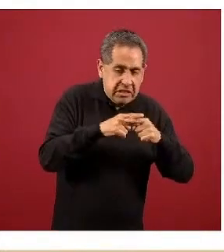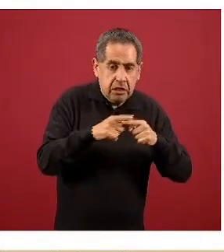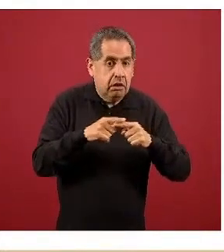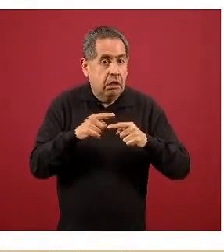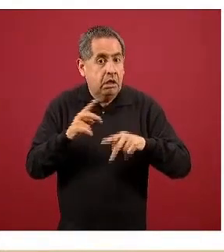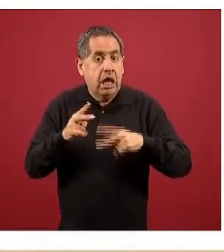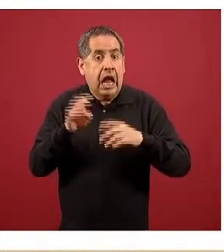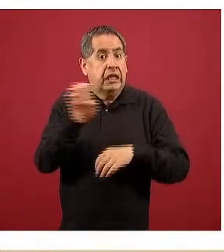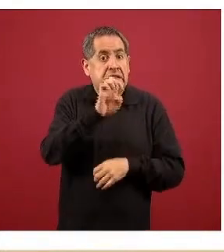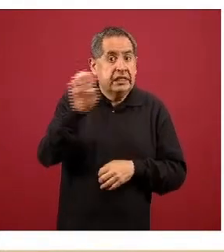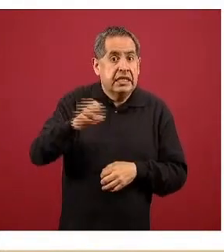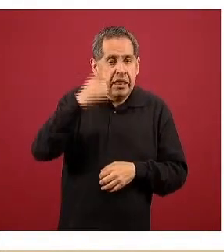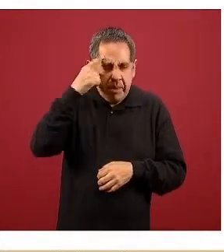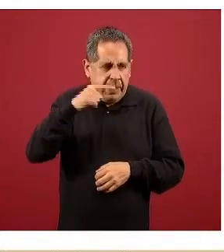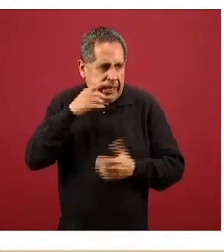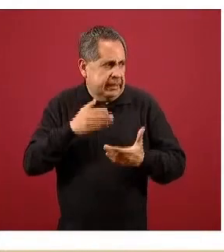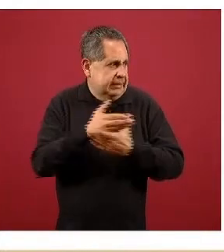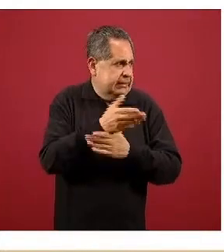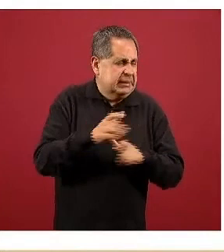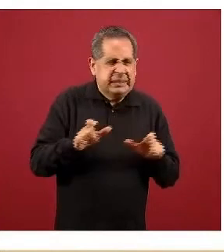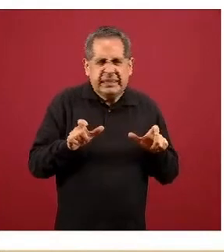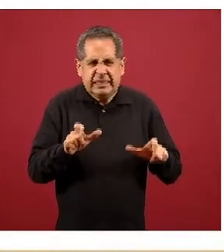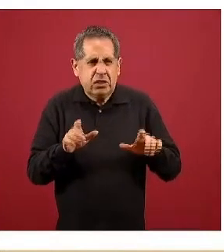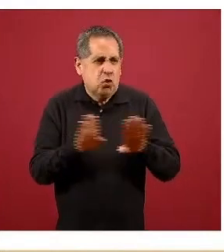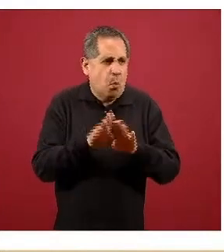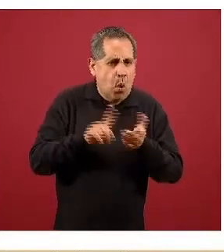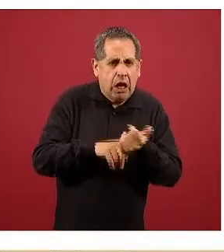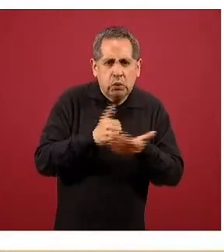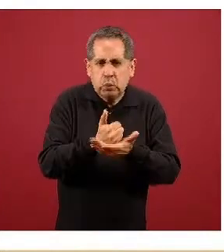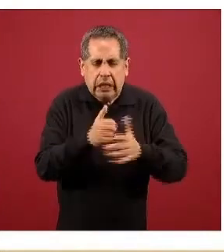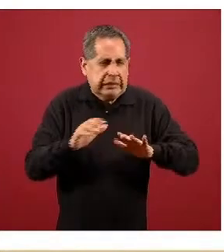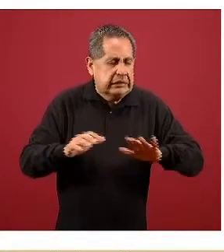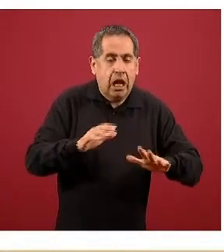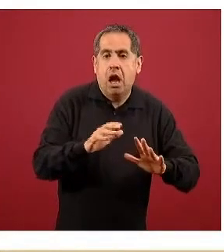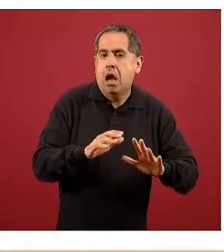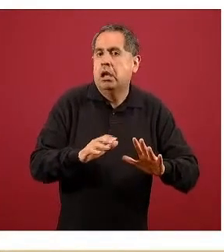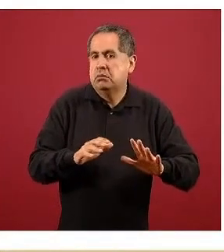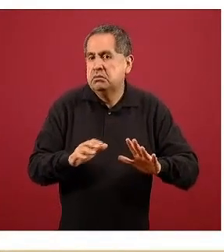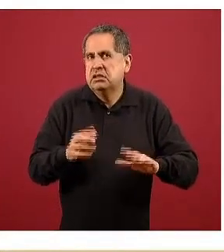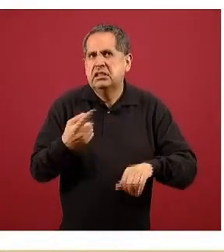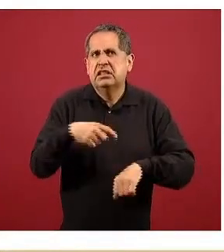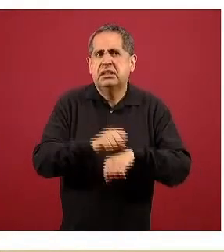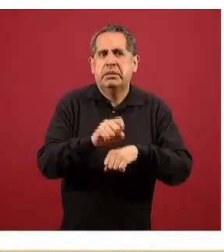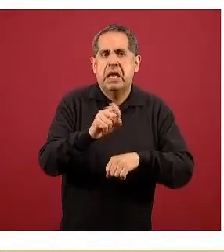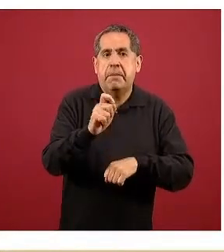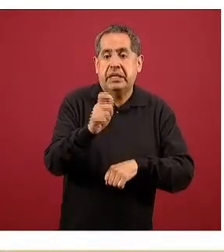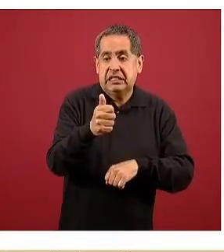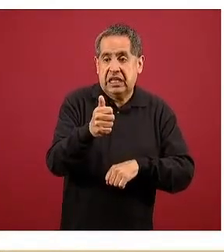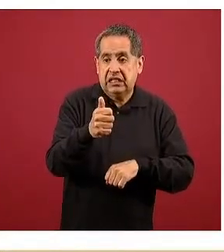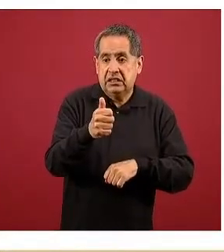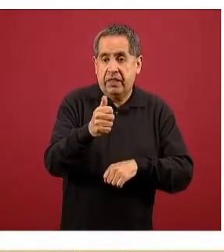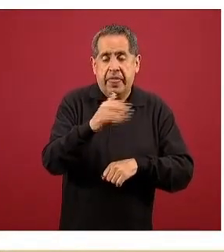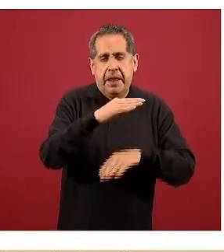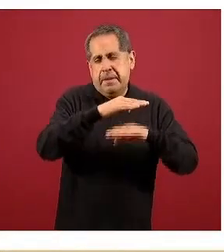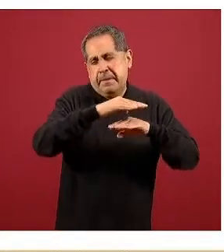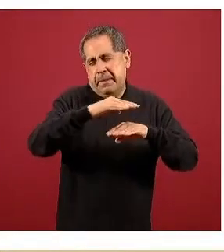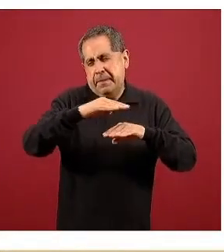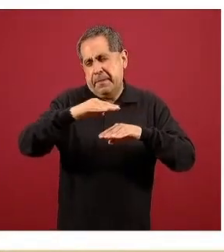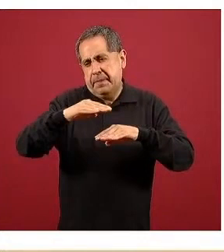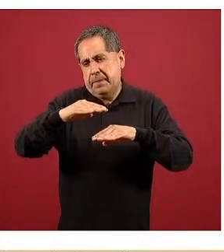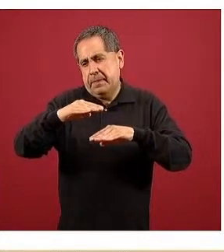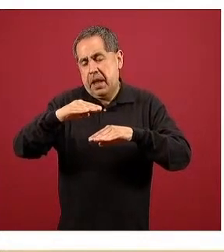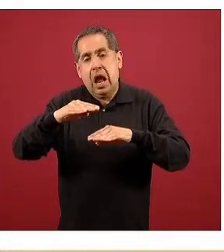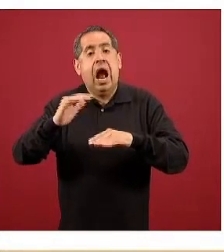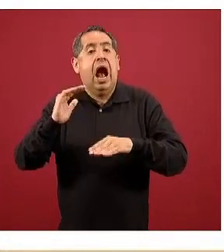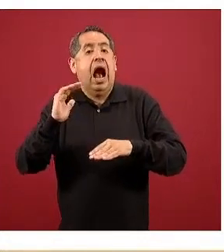directamente a Ensenada a hacer una intervención específica, y pues se ve que después de la semana 26 entran en una meseta y ya